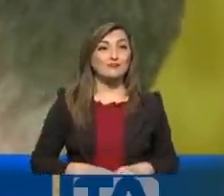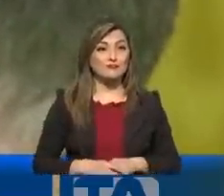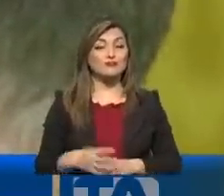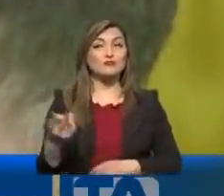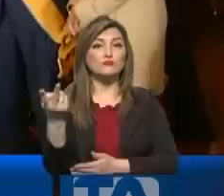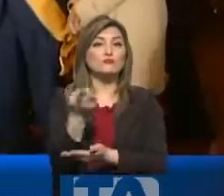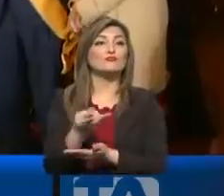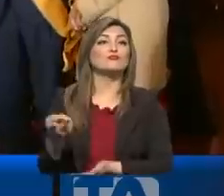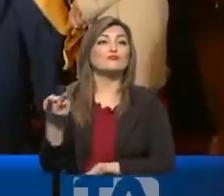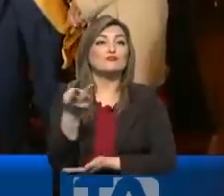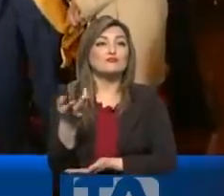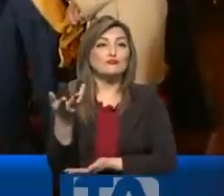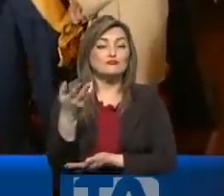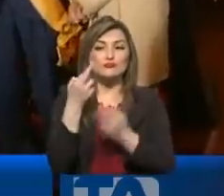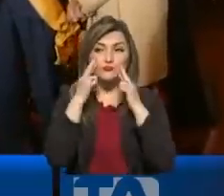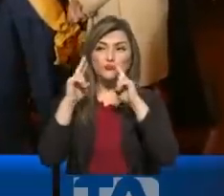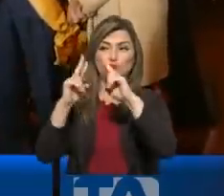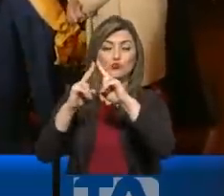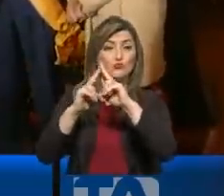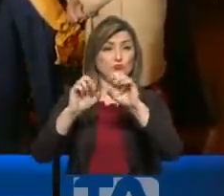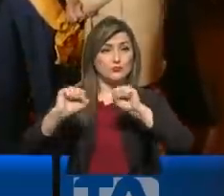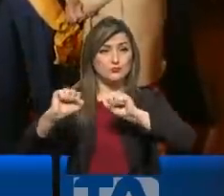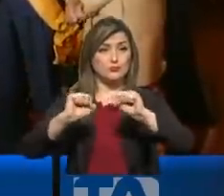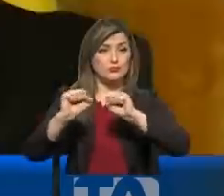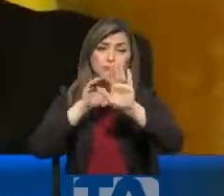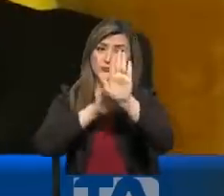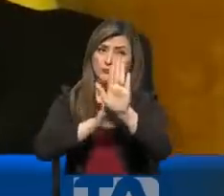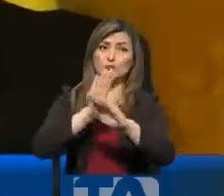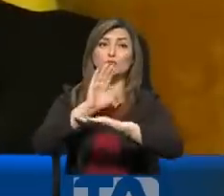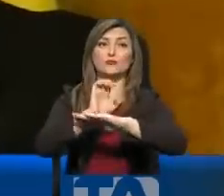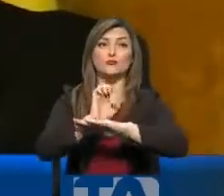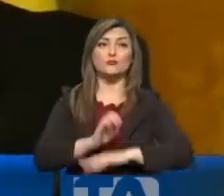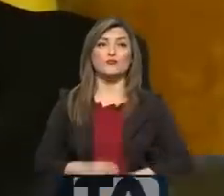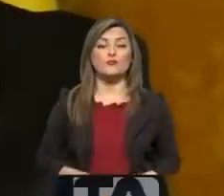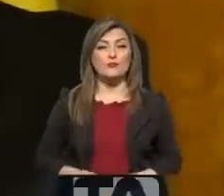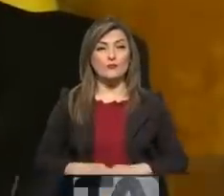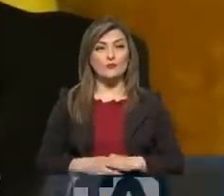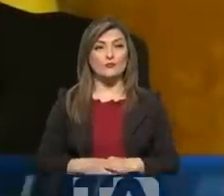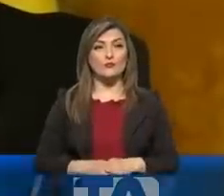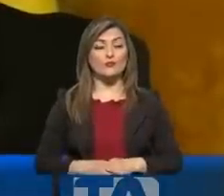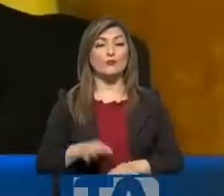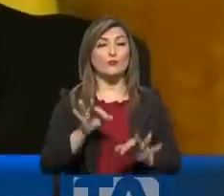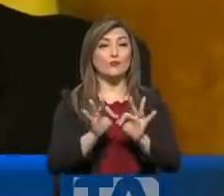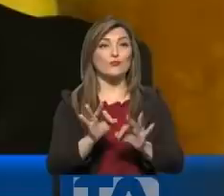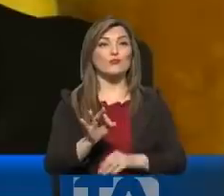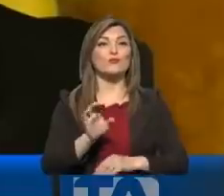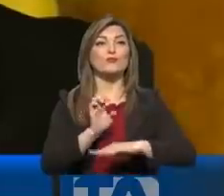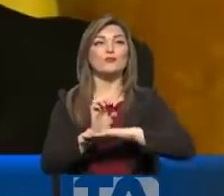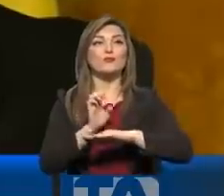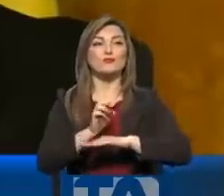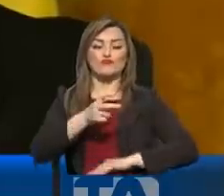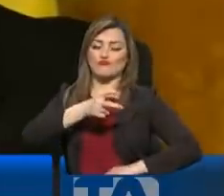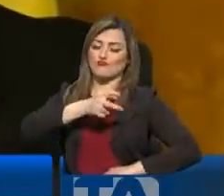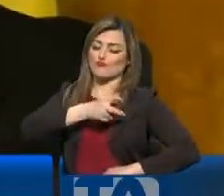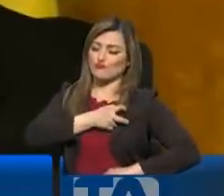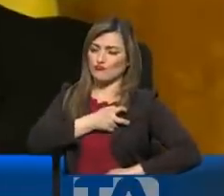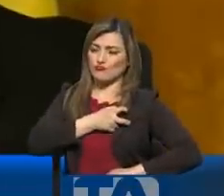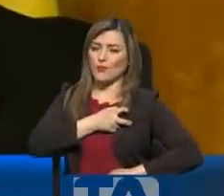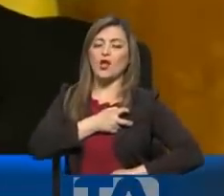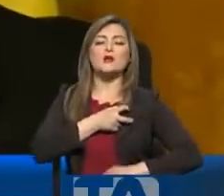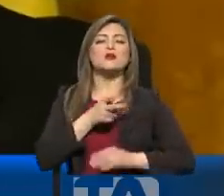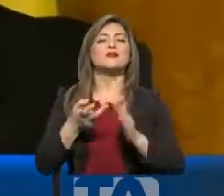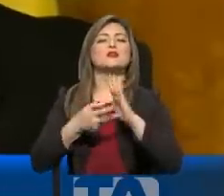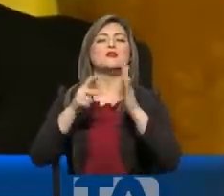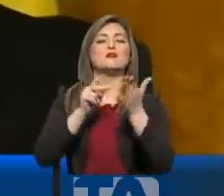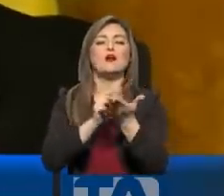ambos reconocidos por su gestión en favor del Ecuador. Reciban del pueblo ecuatoriano estas condecoraciones como testimonio de respeto, cariño